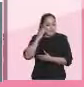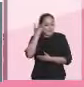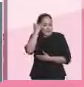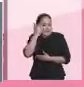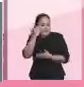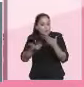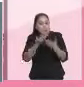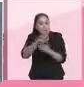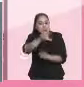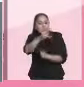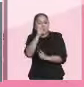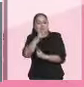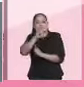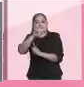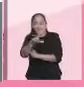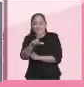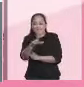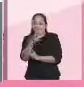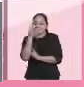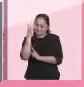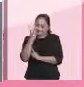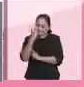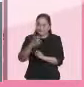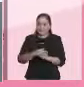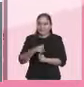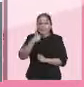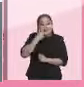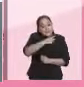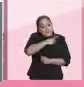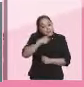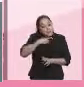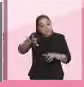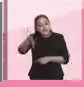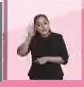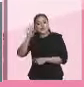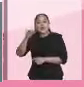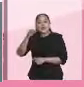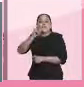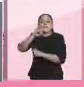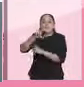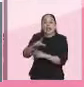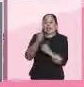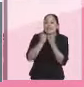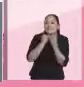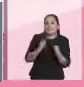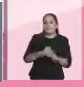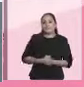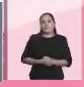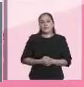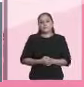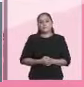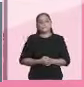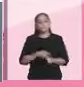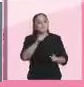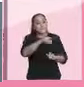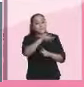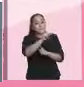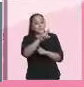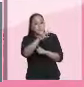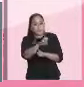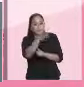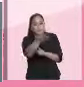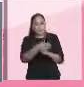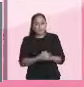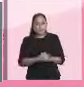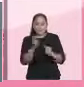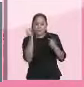fiscal autónomo e independiente. José Antonio Meade. Creo que parte de la solución tiene que ver con estos elementos que hemos